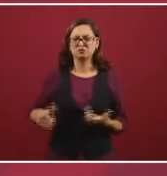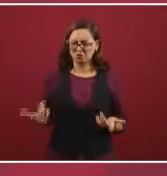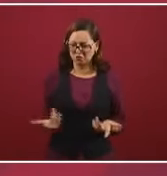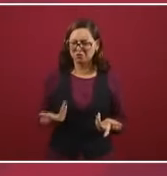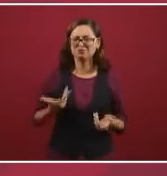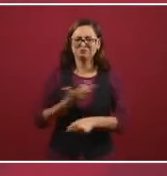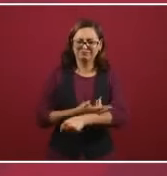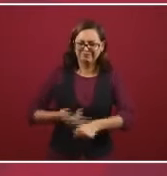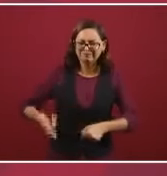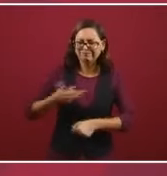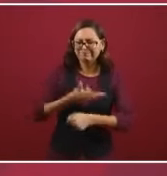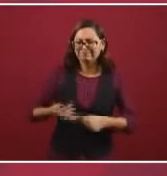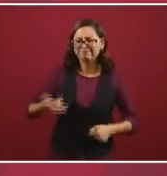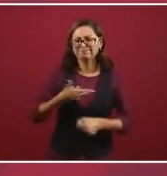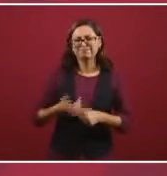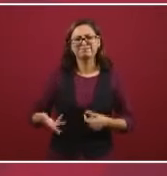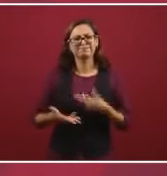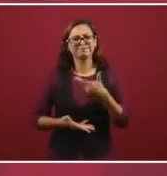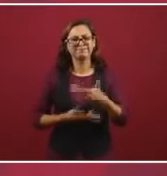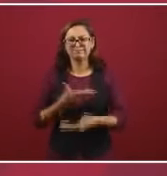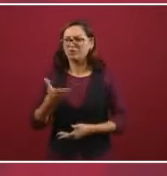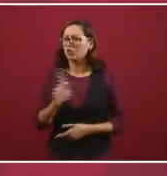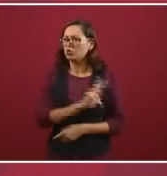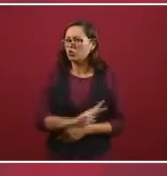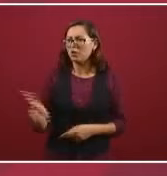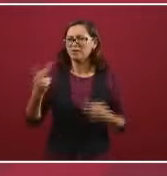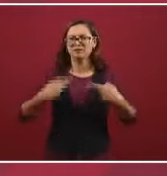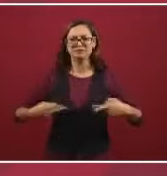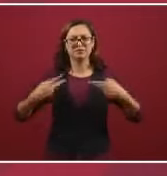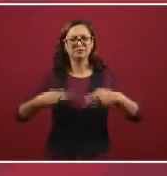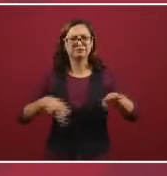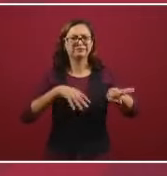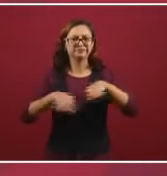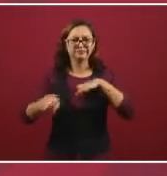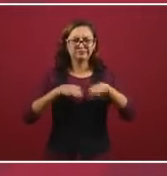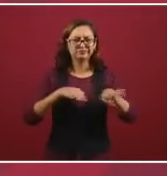procurando de que a nadie le falte el trabajo,